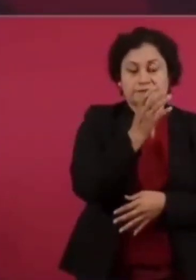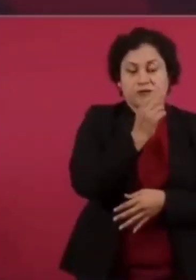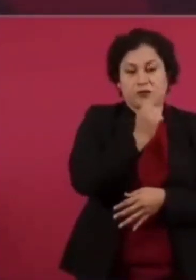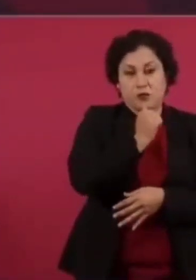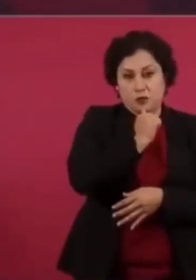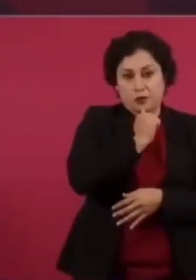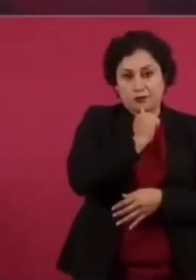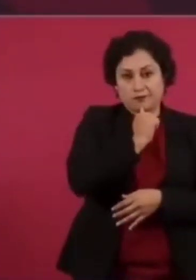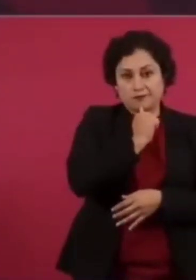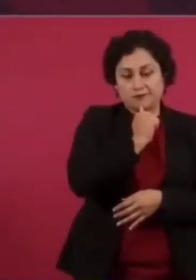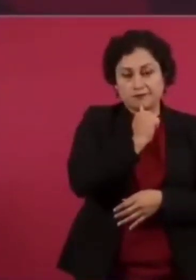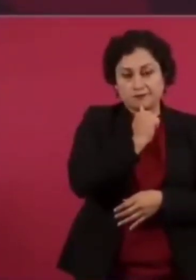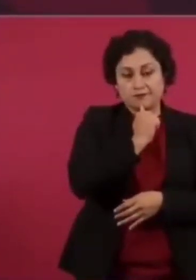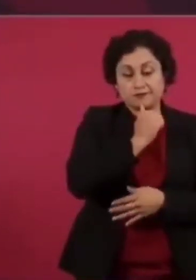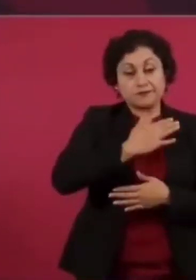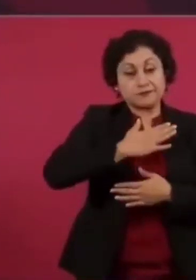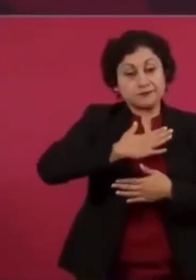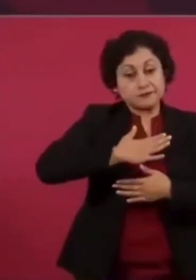No puedo expresarme